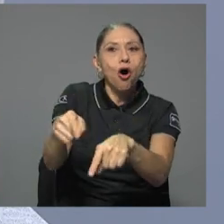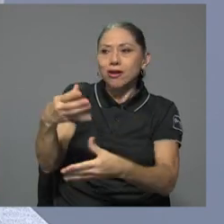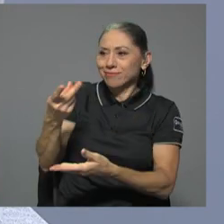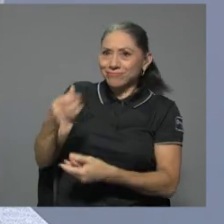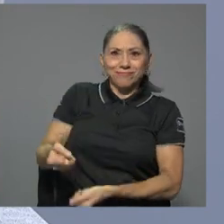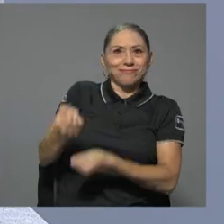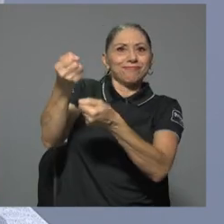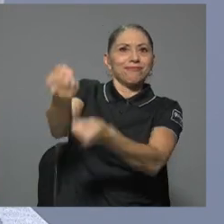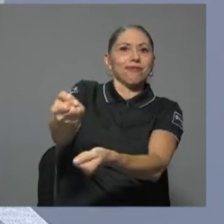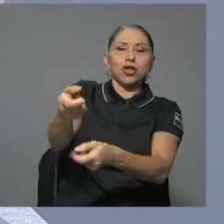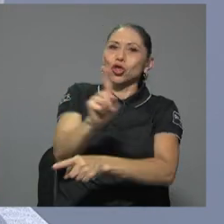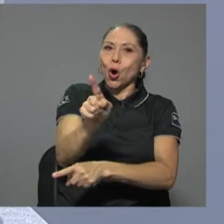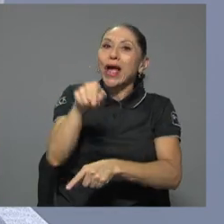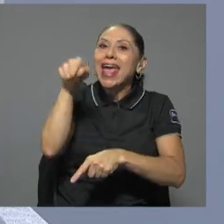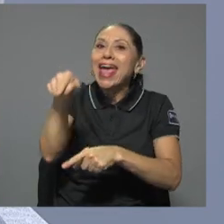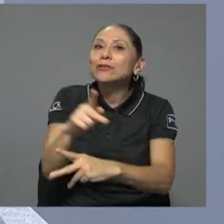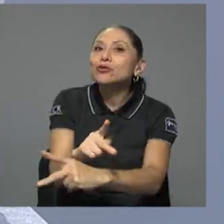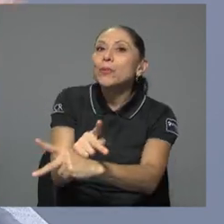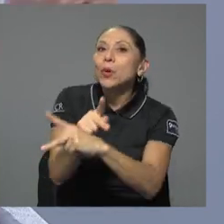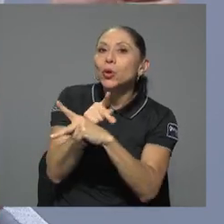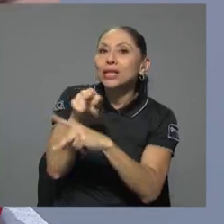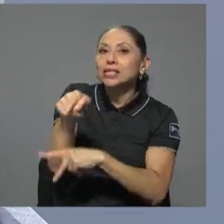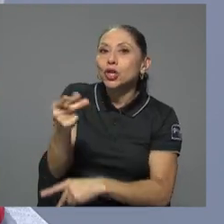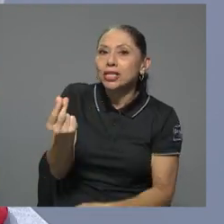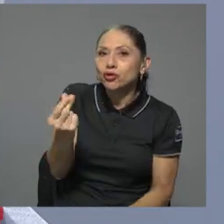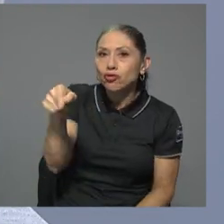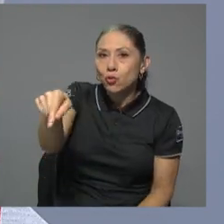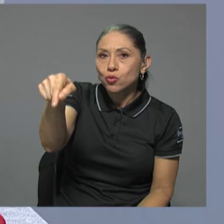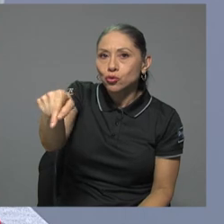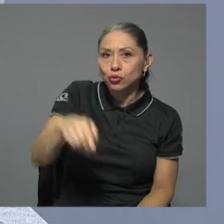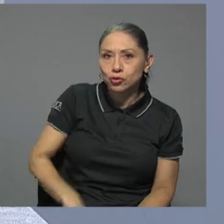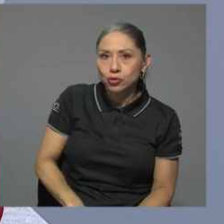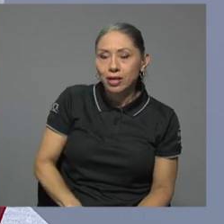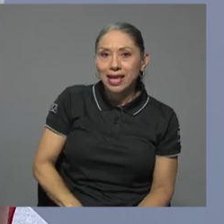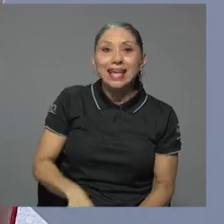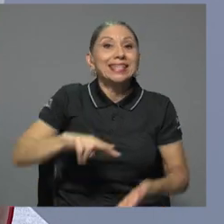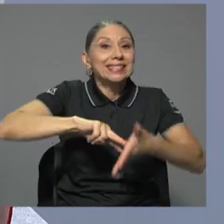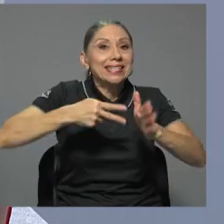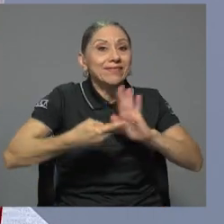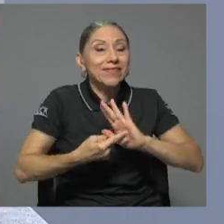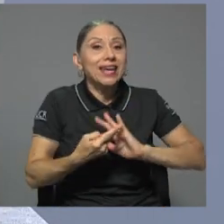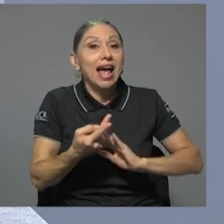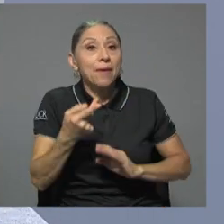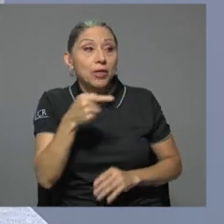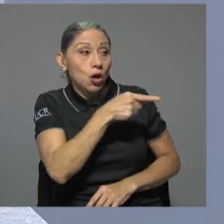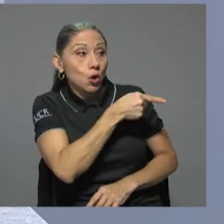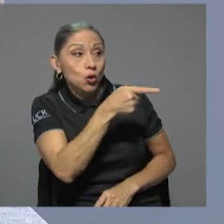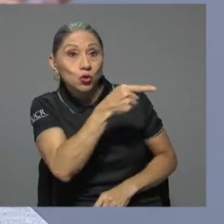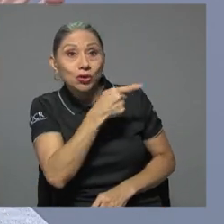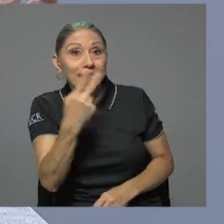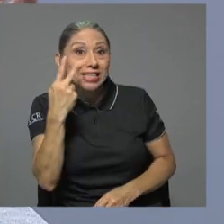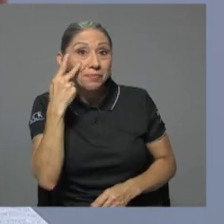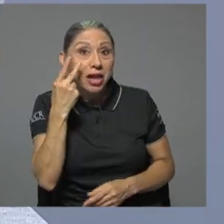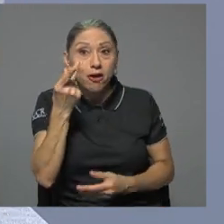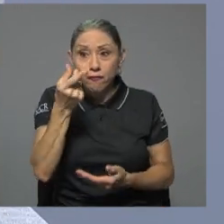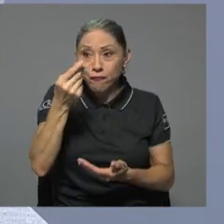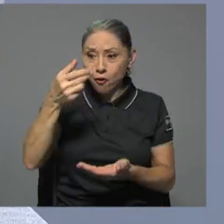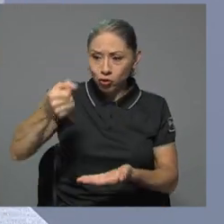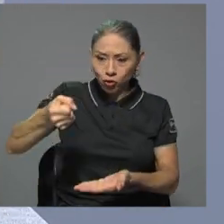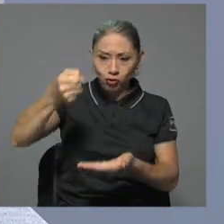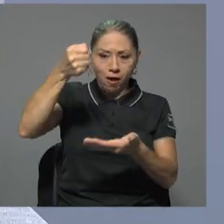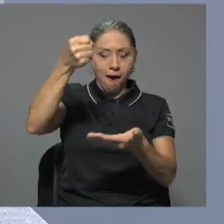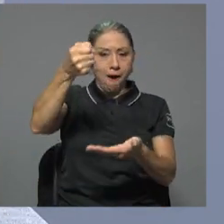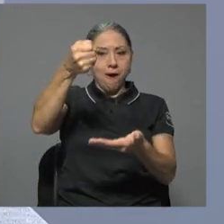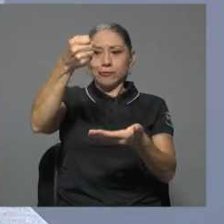mecanismo de protección de esos recursos entonces estamos hablando de que los fondos que ustedes ven muy gorditos y que